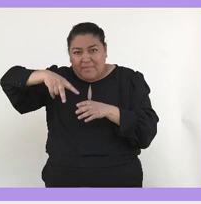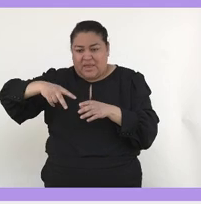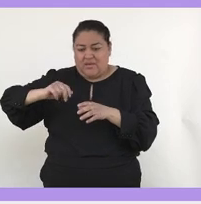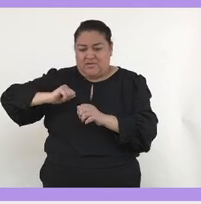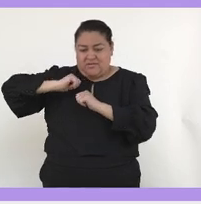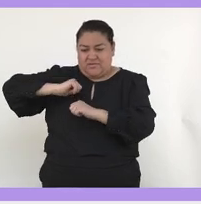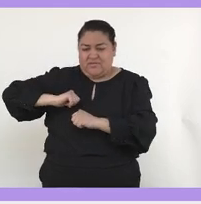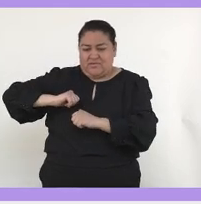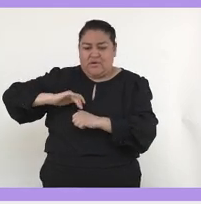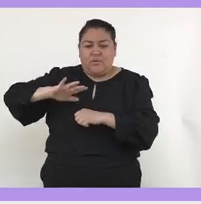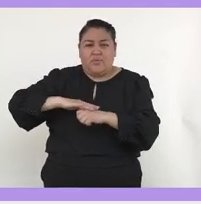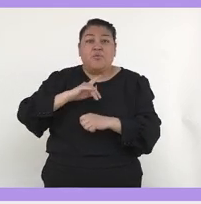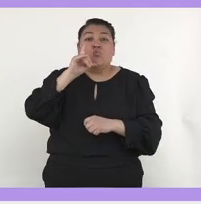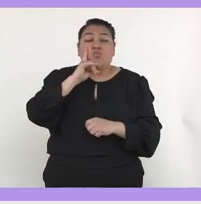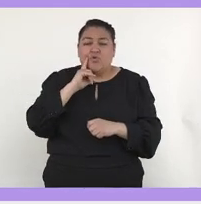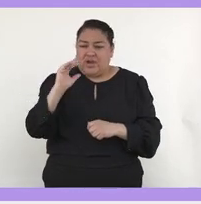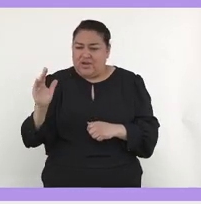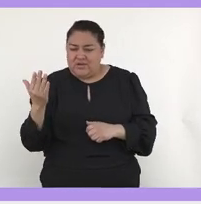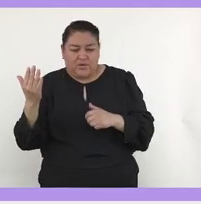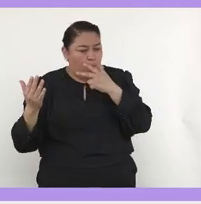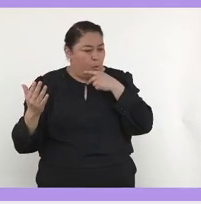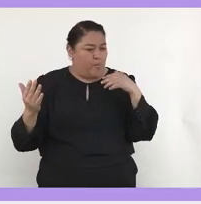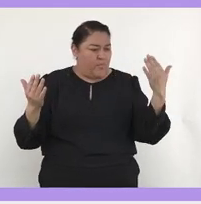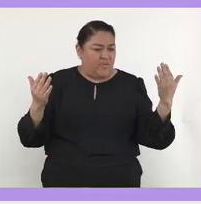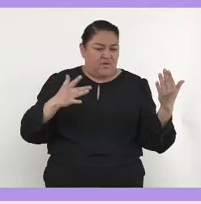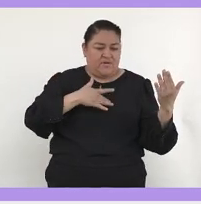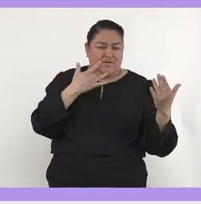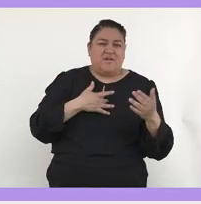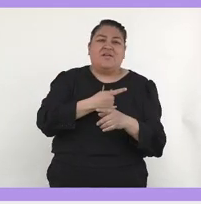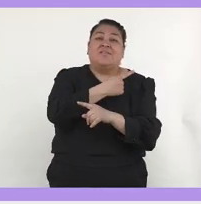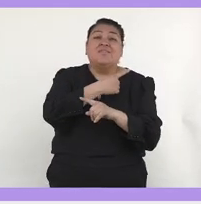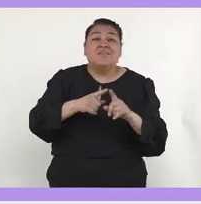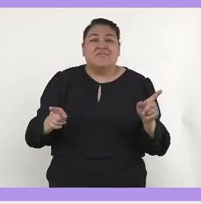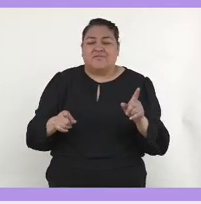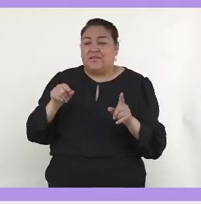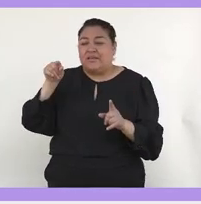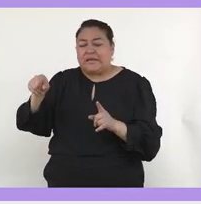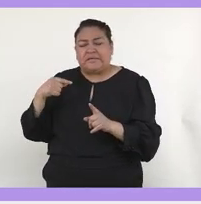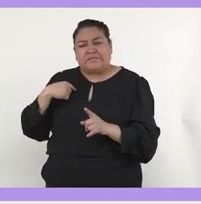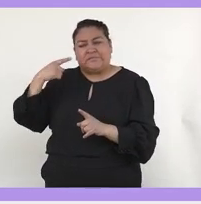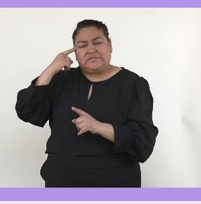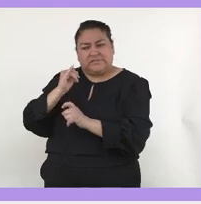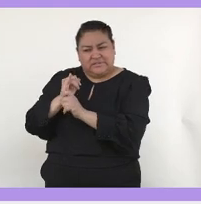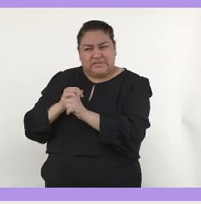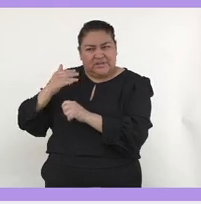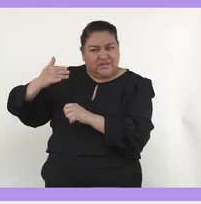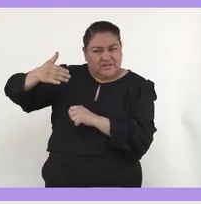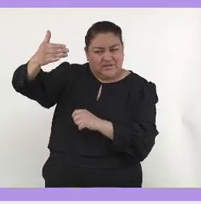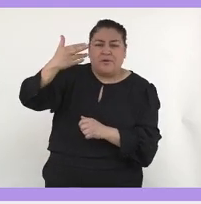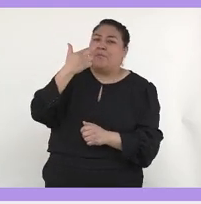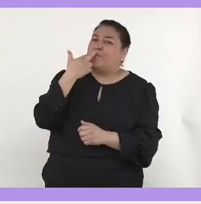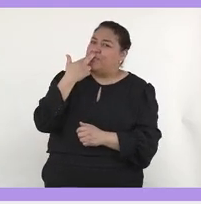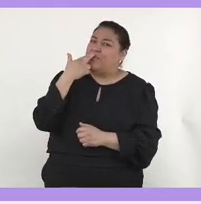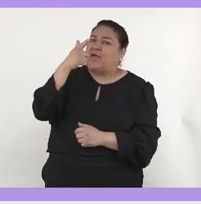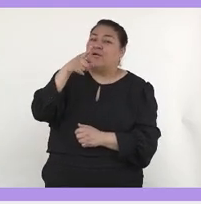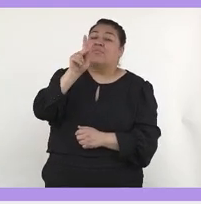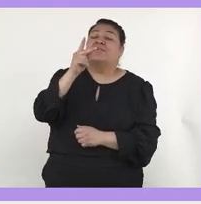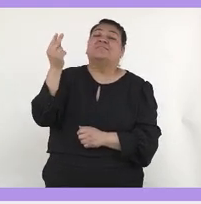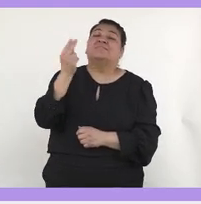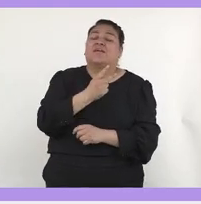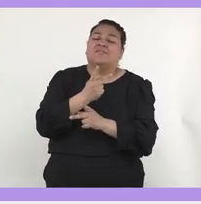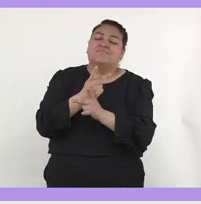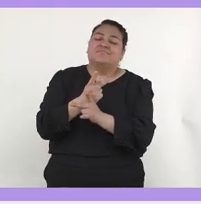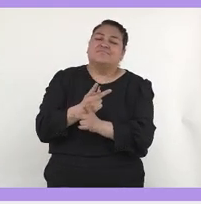las necesidades son diferentes así que Honestamente El futuro es prometedor pero tenemos que ser pacientes